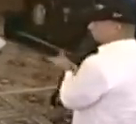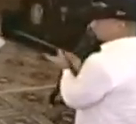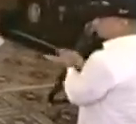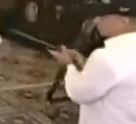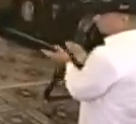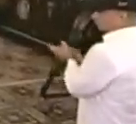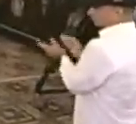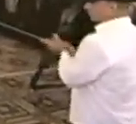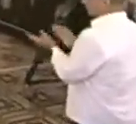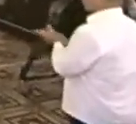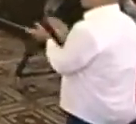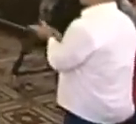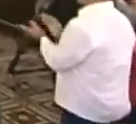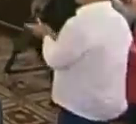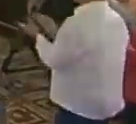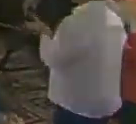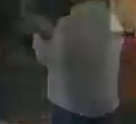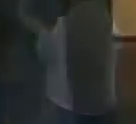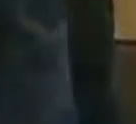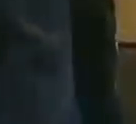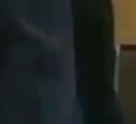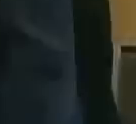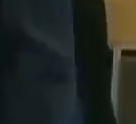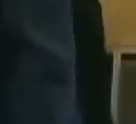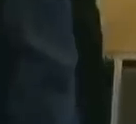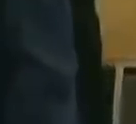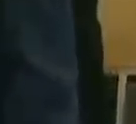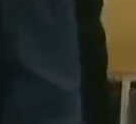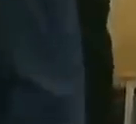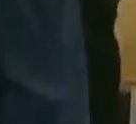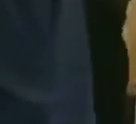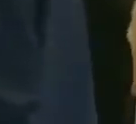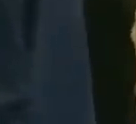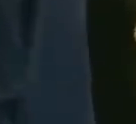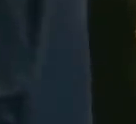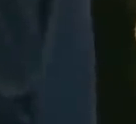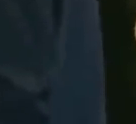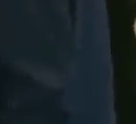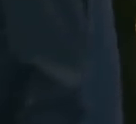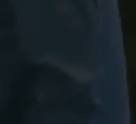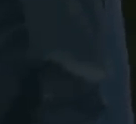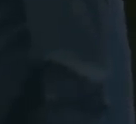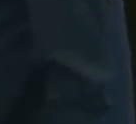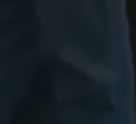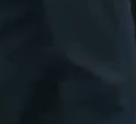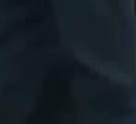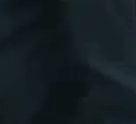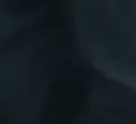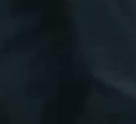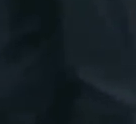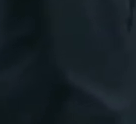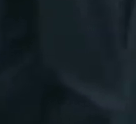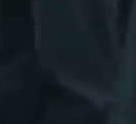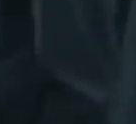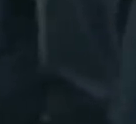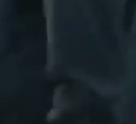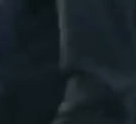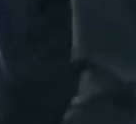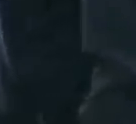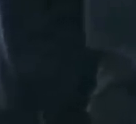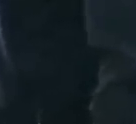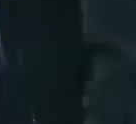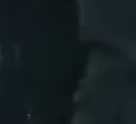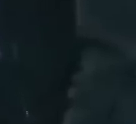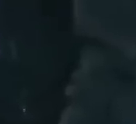A esta hora transmitimos desde el Salón Simón Bolívar del Palacio de Miraflores, donde el presidente constitucional de la República Bolivariana de